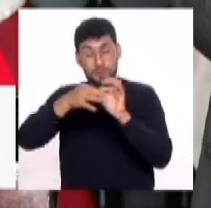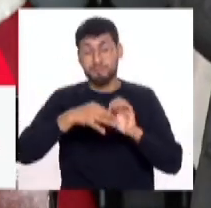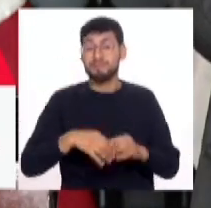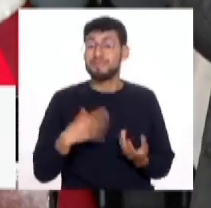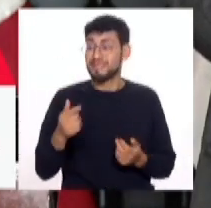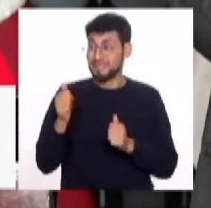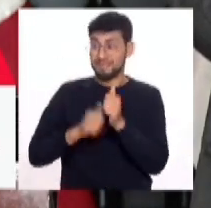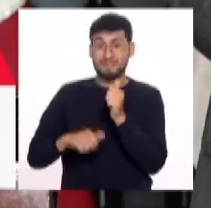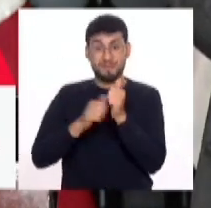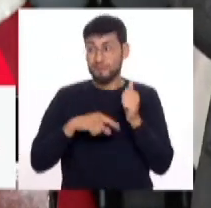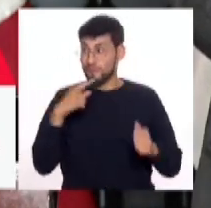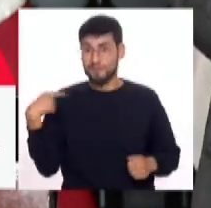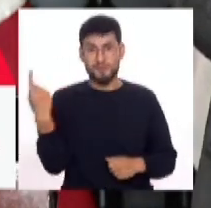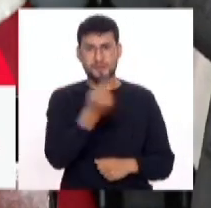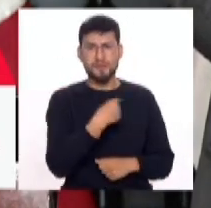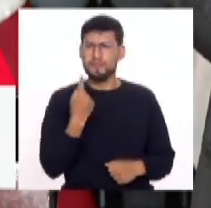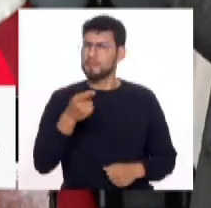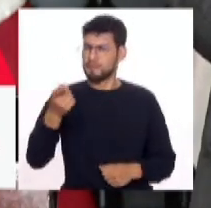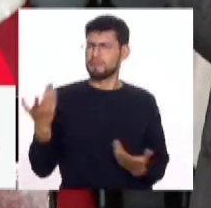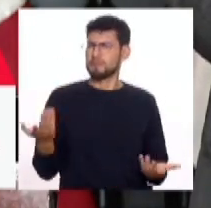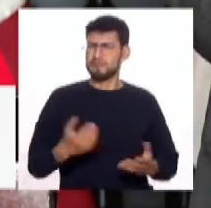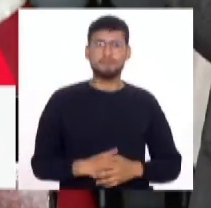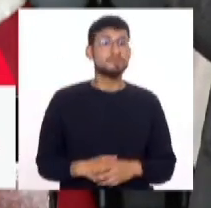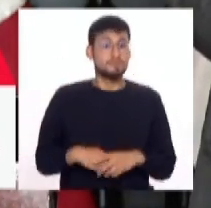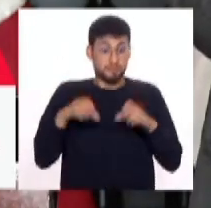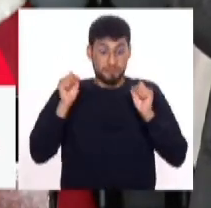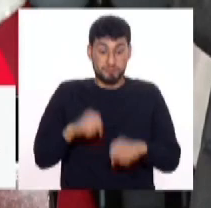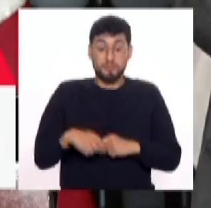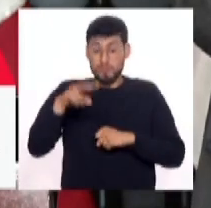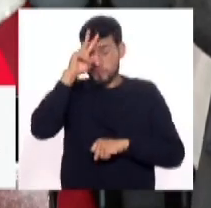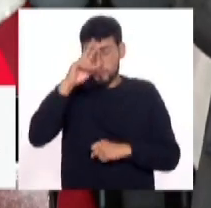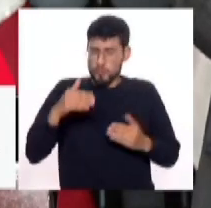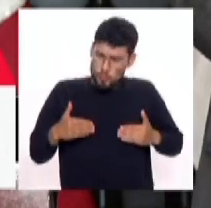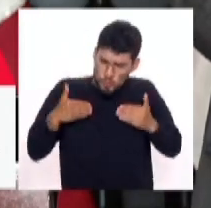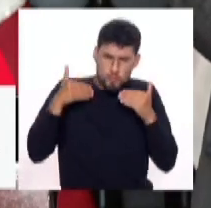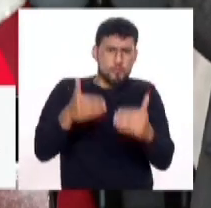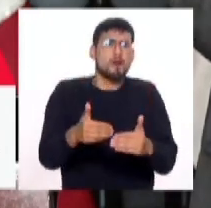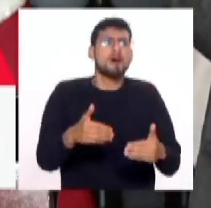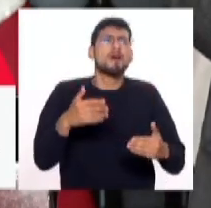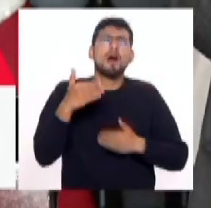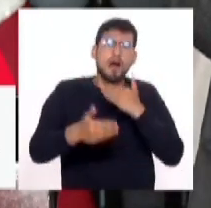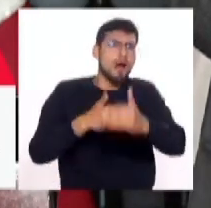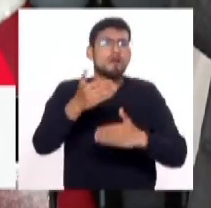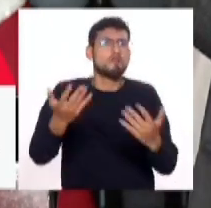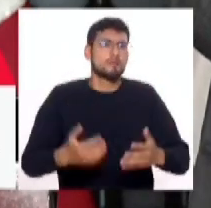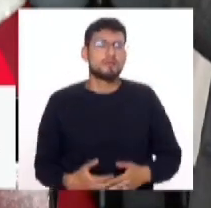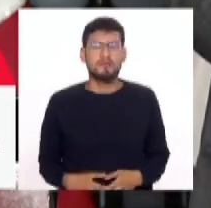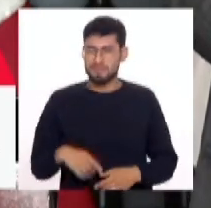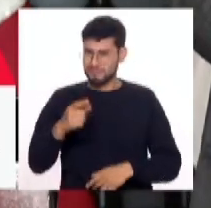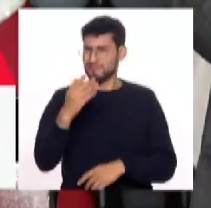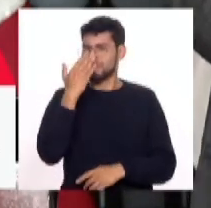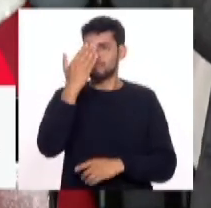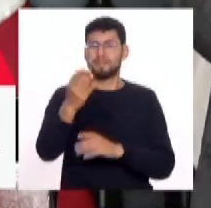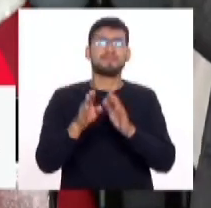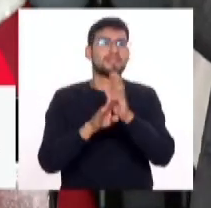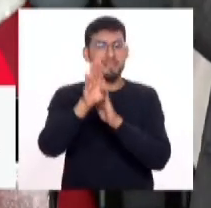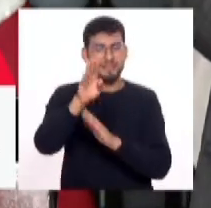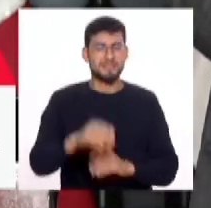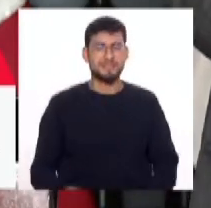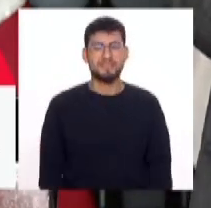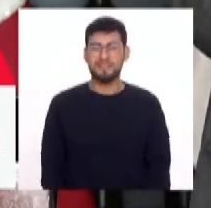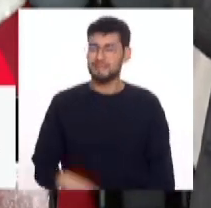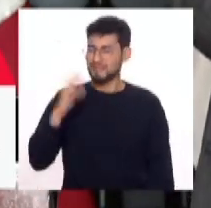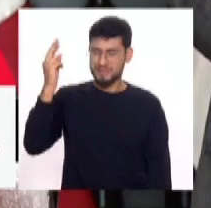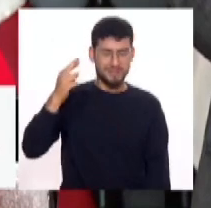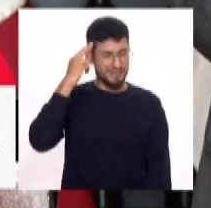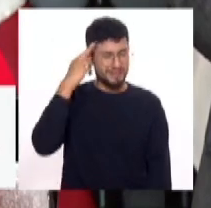nuestras hermanas y hermanos, sacar adelante a nuestro Perú y encaminarlo hacia su desarrollo.